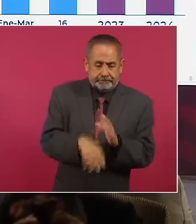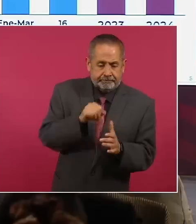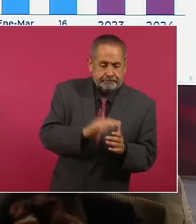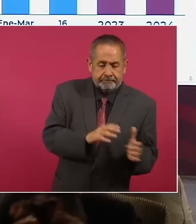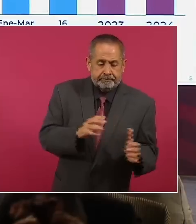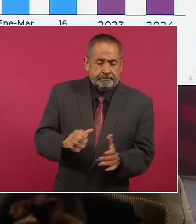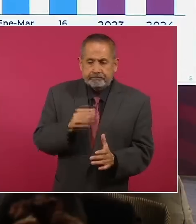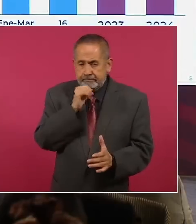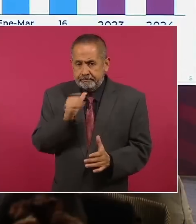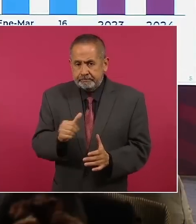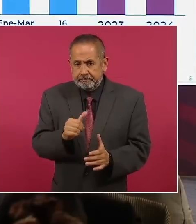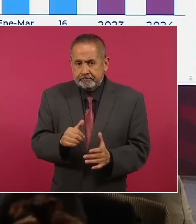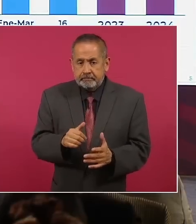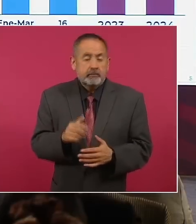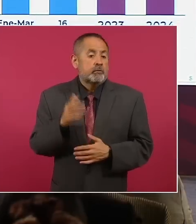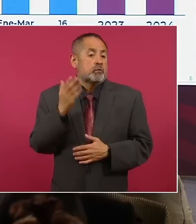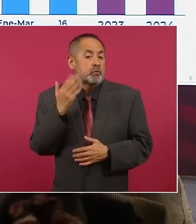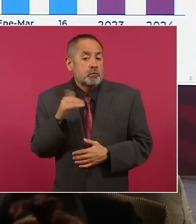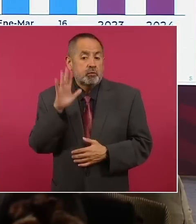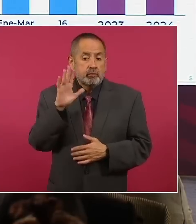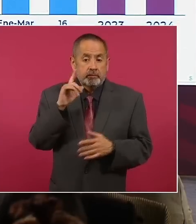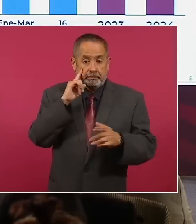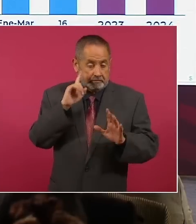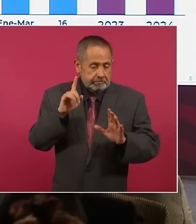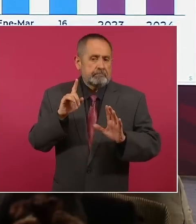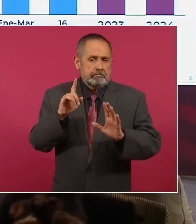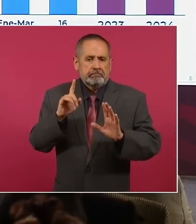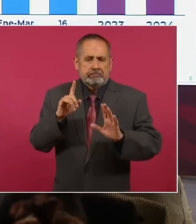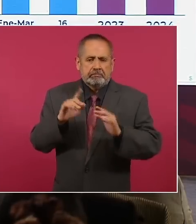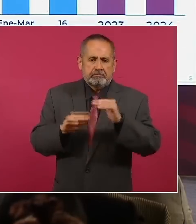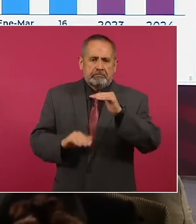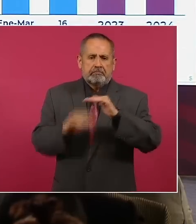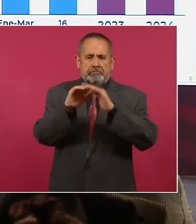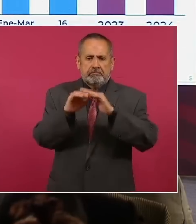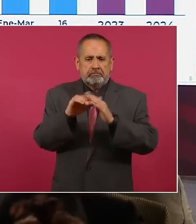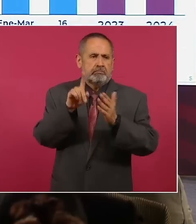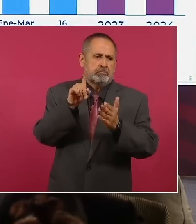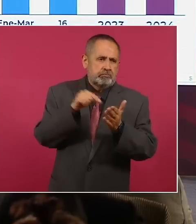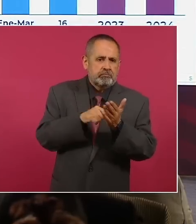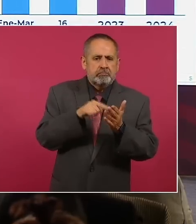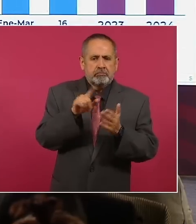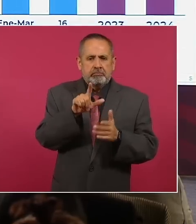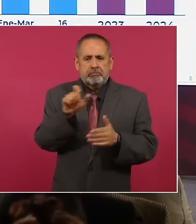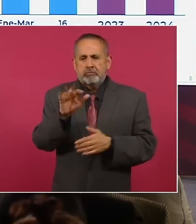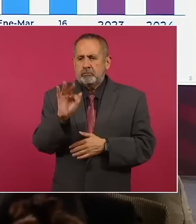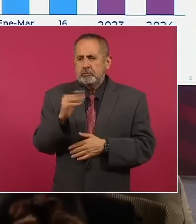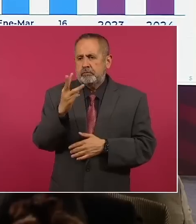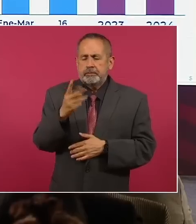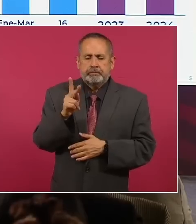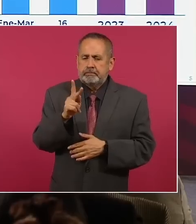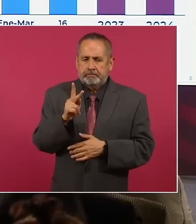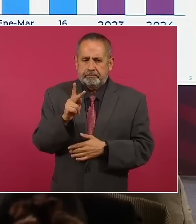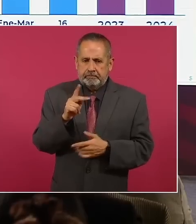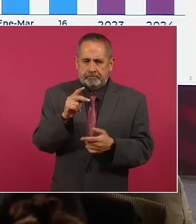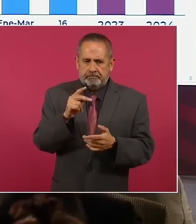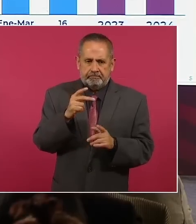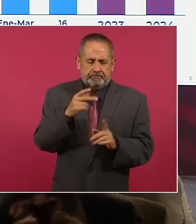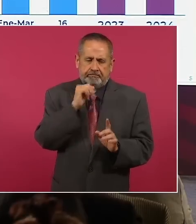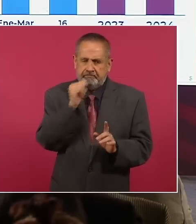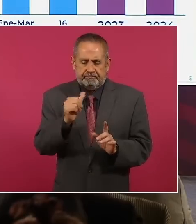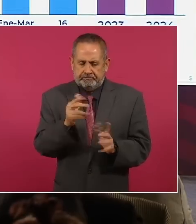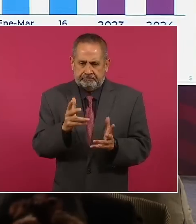intencionalmente. Si hubiésemos producido esto, hubiésemos llegado a unos 743. Pero bueno, ya